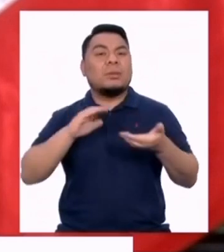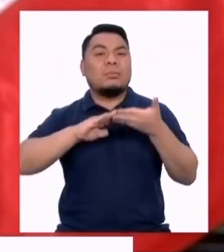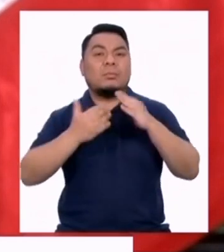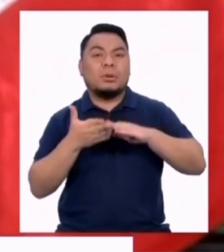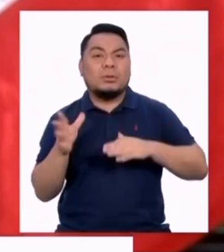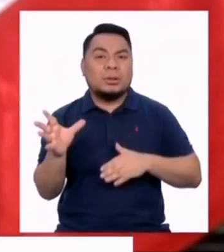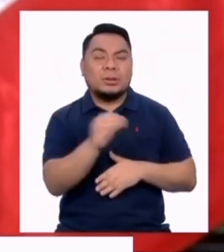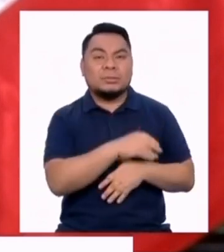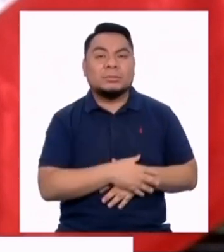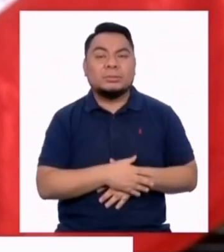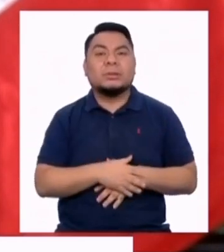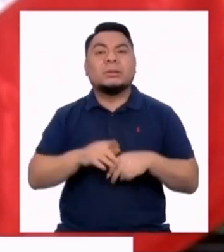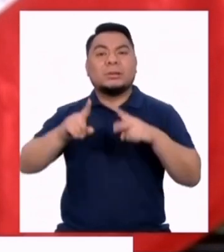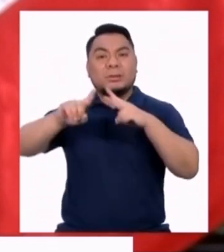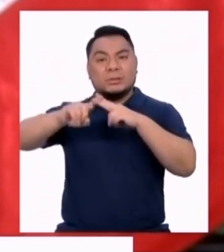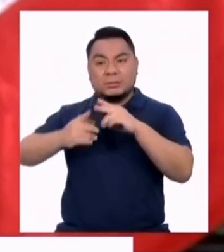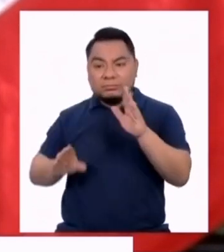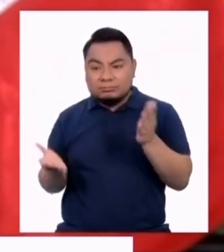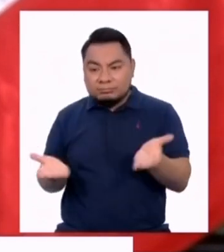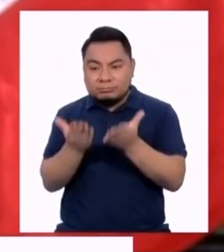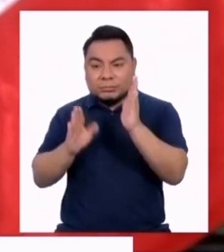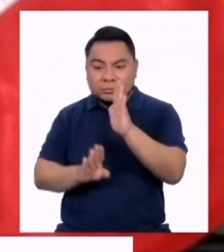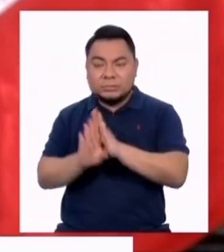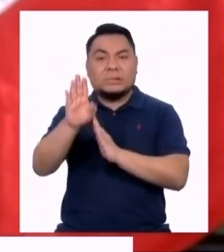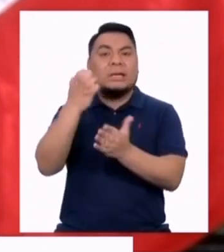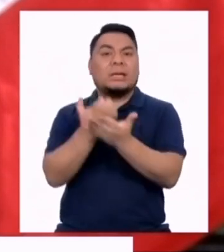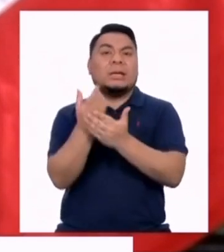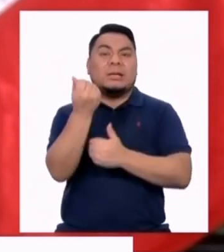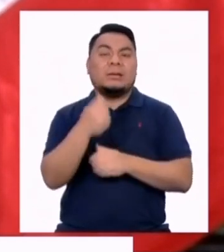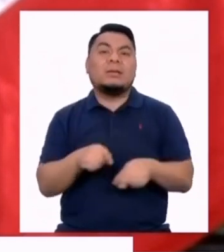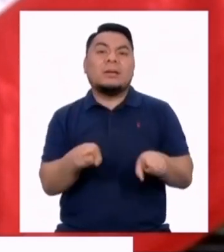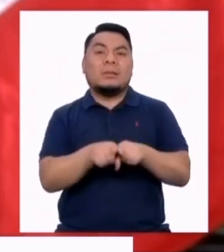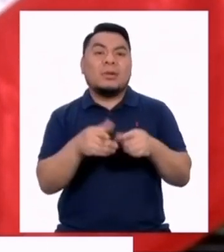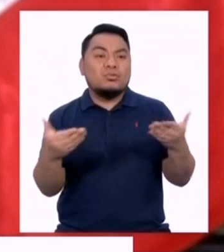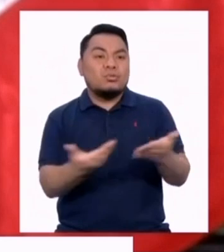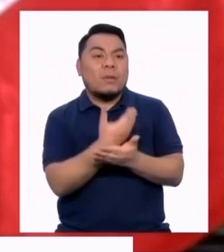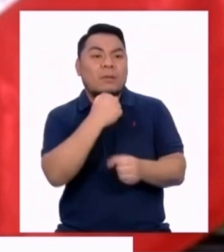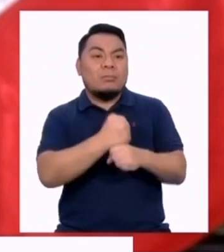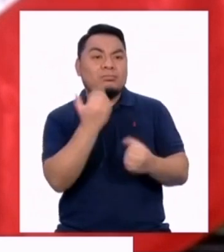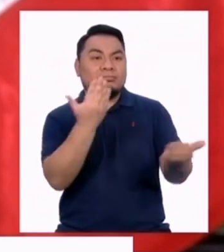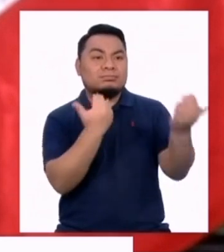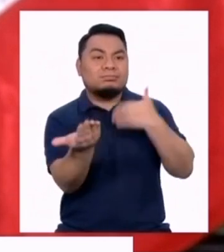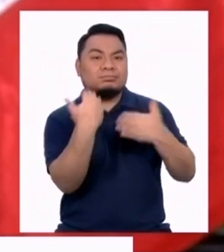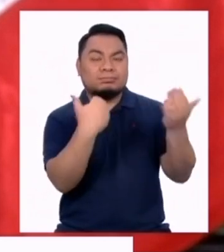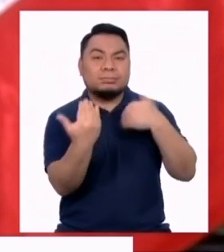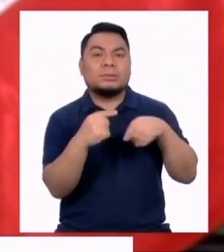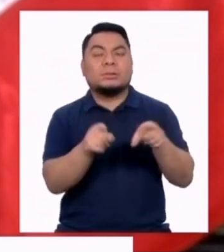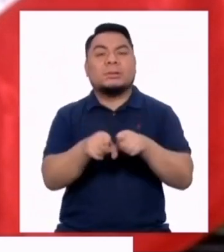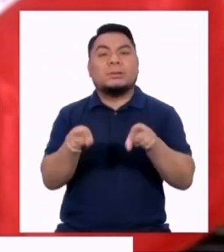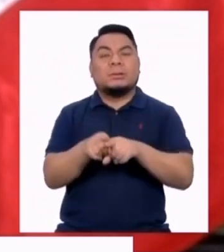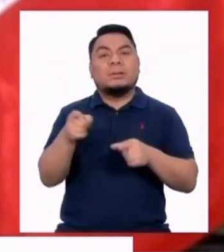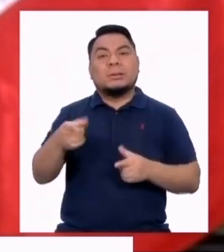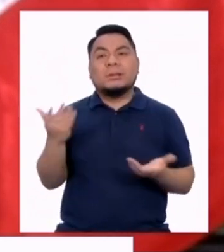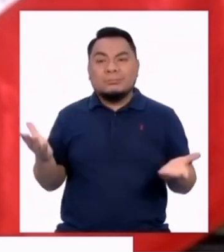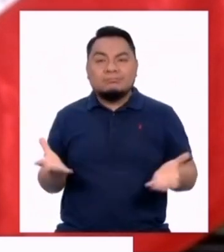empleos y restaurar la fe y la confianza del pueblo peruano